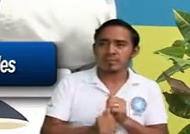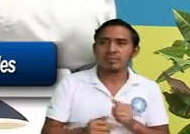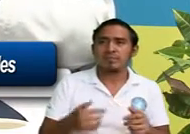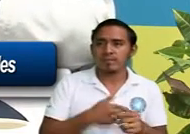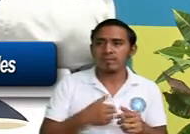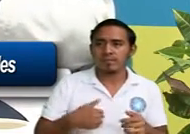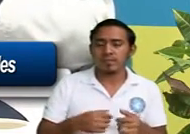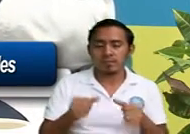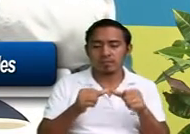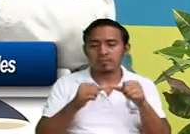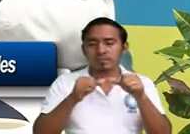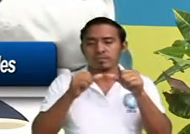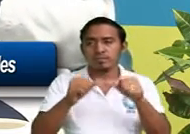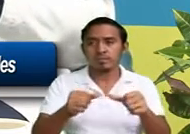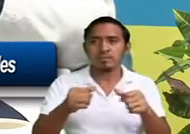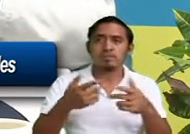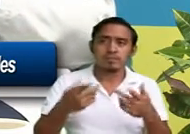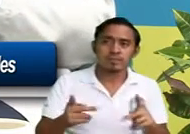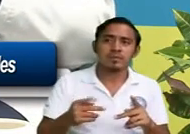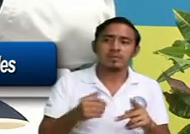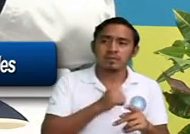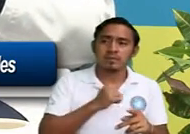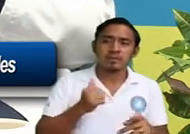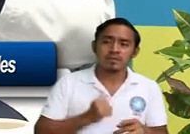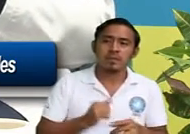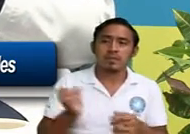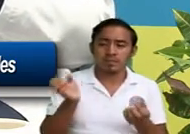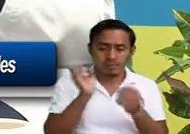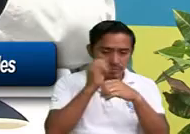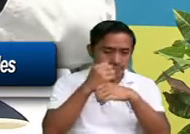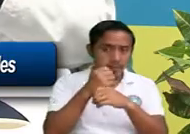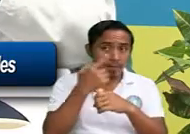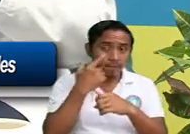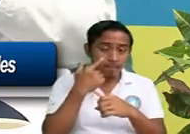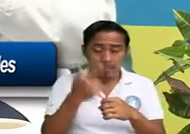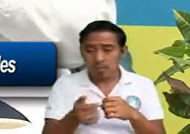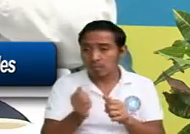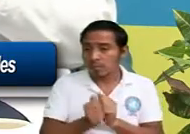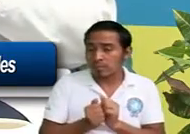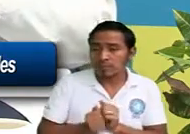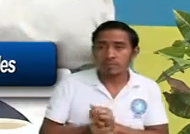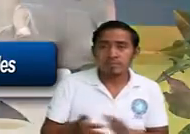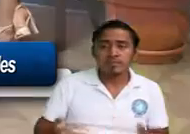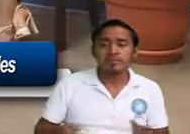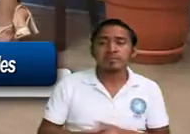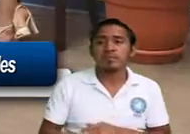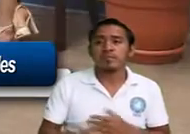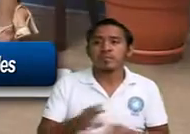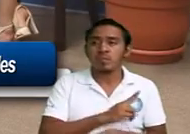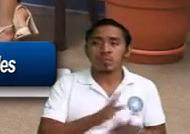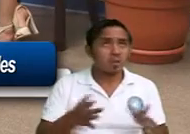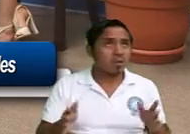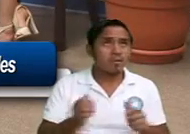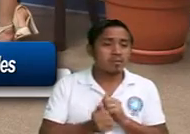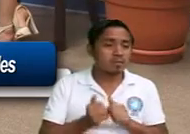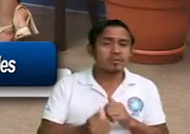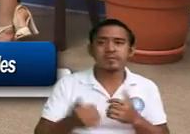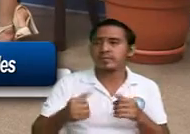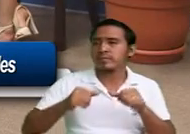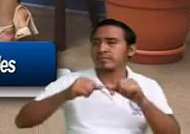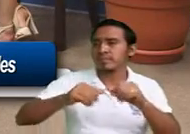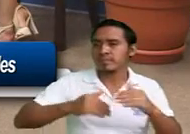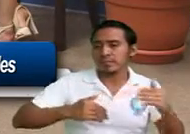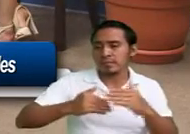hacemos el seguimiento. Obviamente le hacemos los exámenes de laboratorio para detectar alguna complicación. Y si no hay nada, pues lo tratamos de